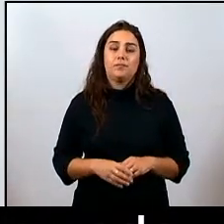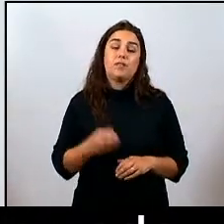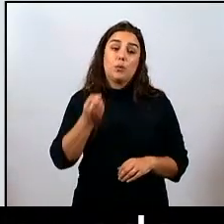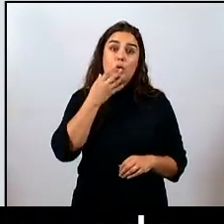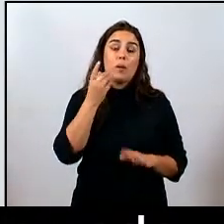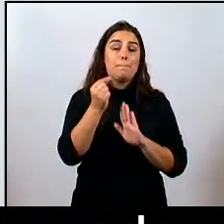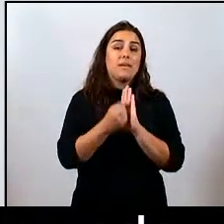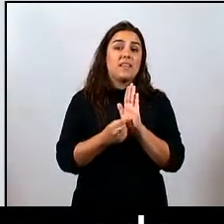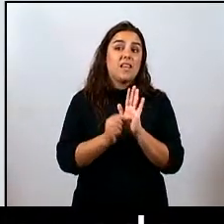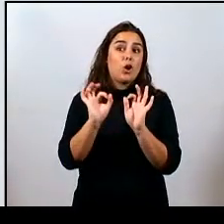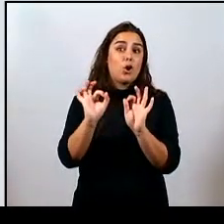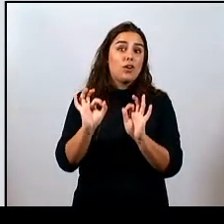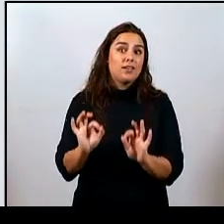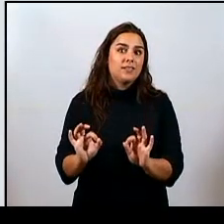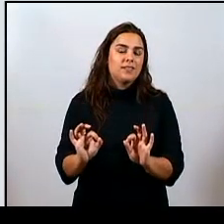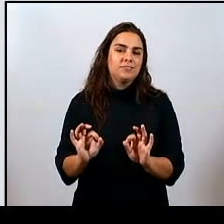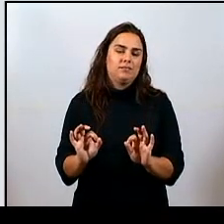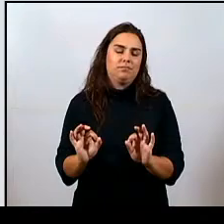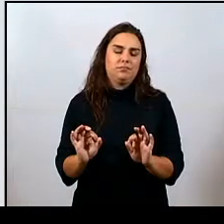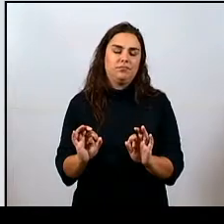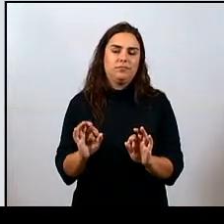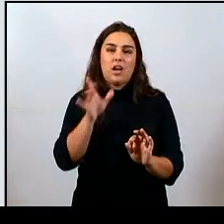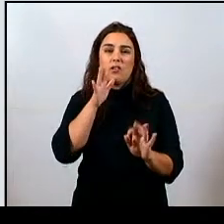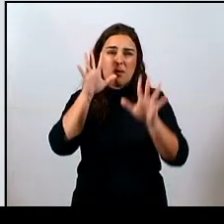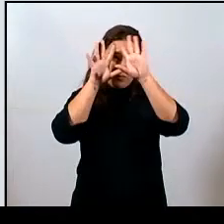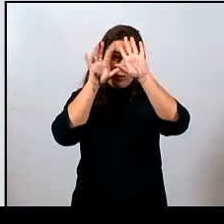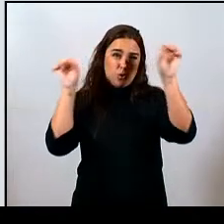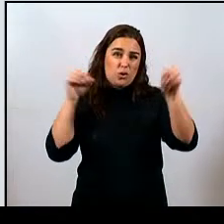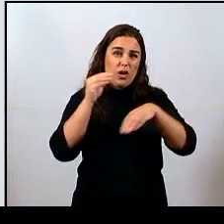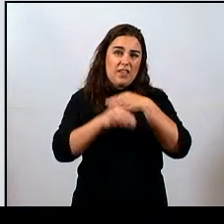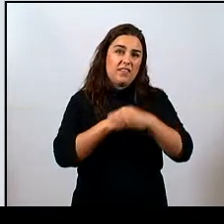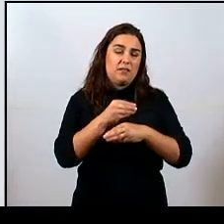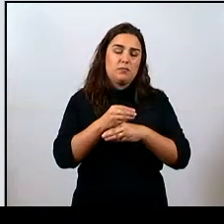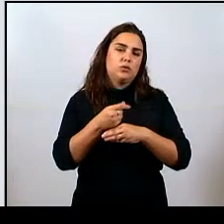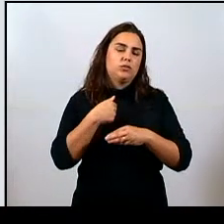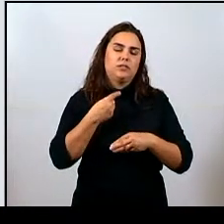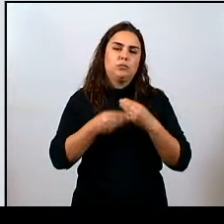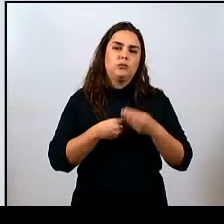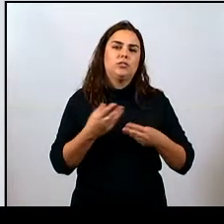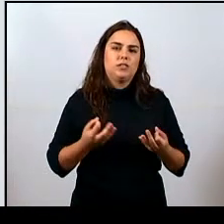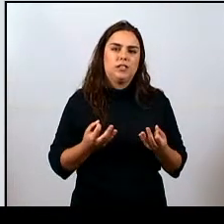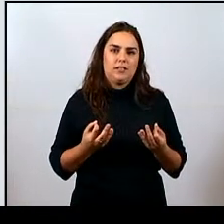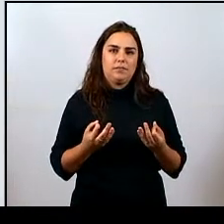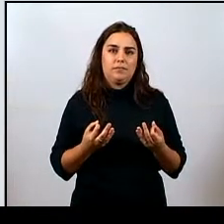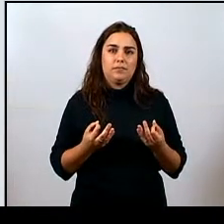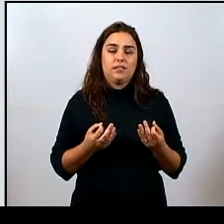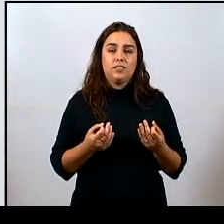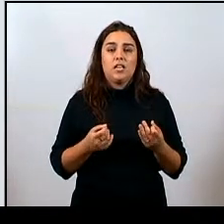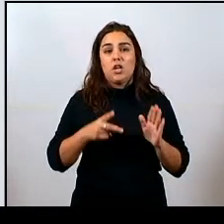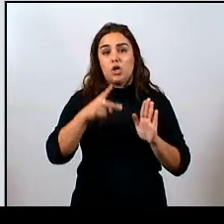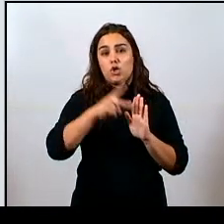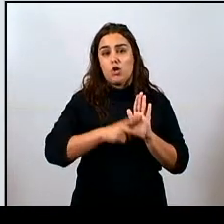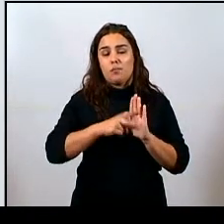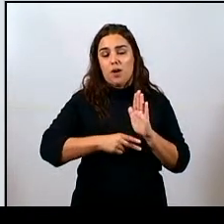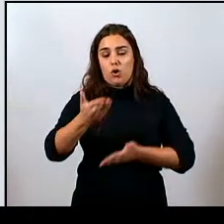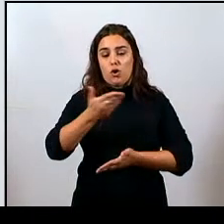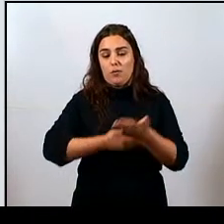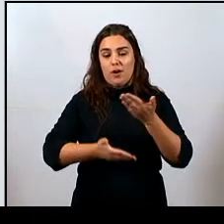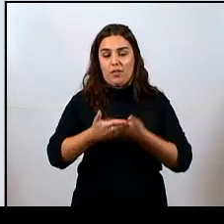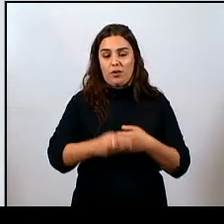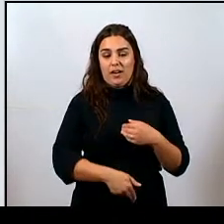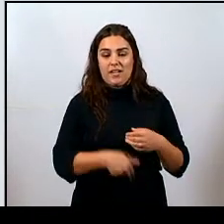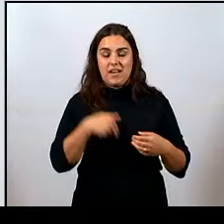medidas concretas, nosotros en este protocolo lo que hemos hecho es firmar ese marco de colaboración general y establecer